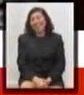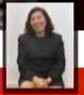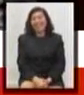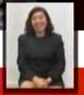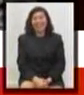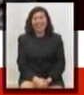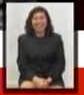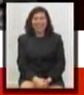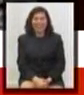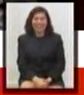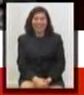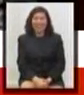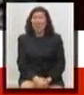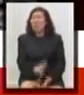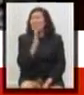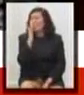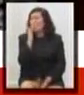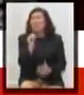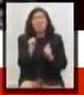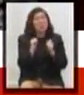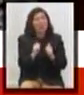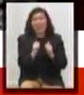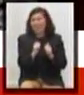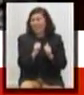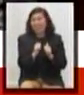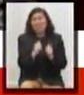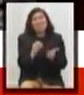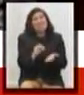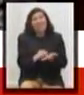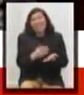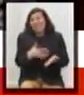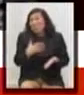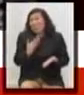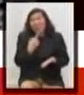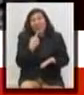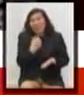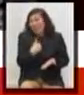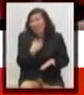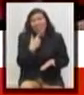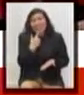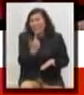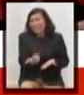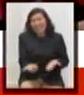precioso, precioso. Más no puedo decir.